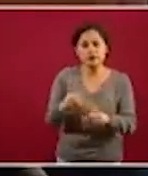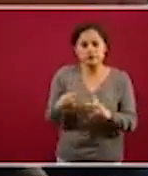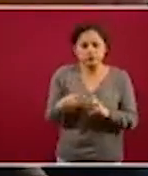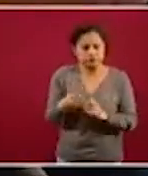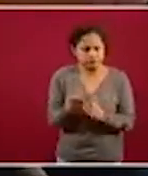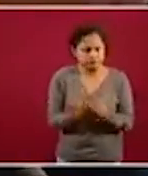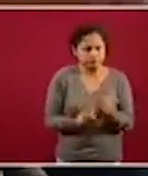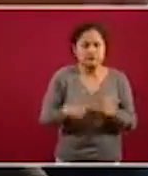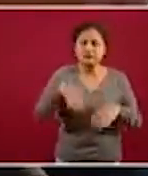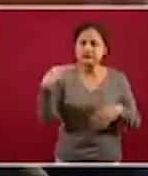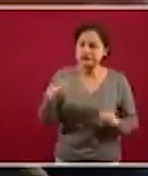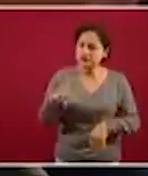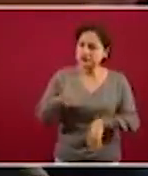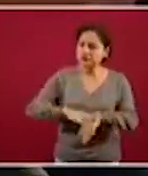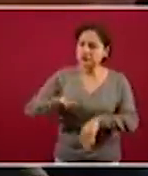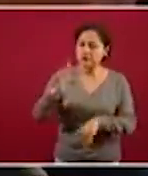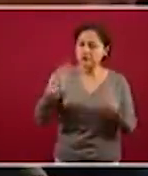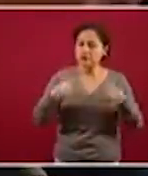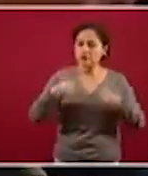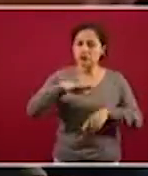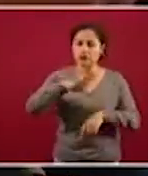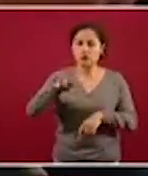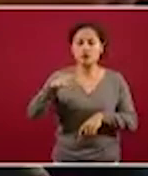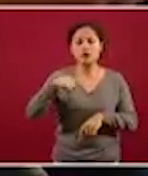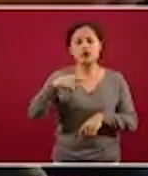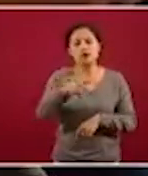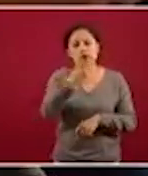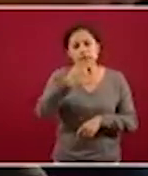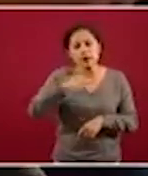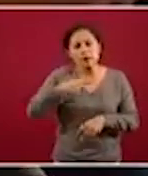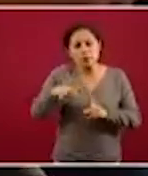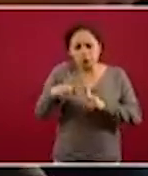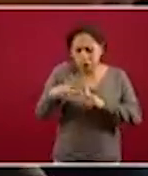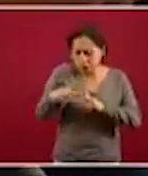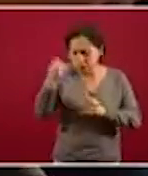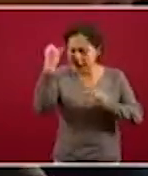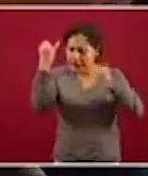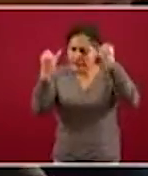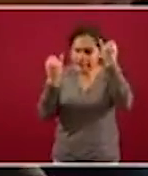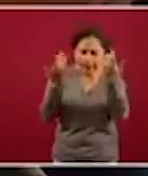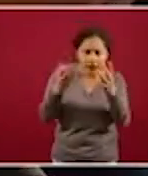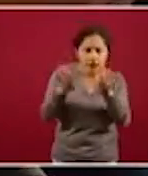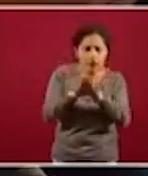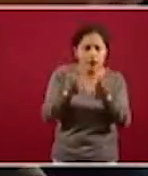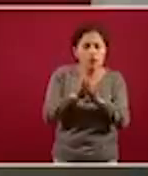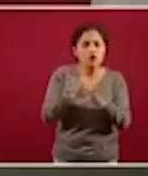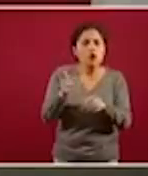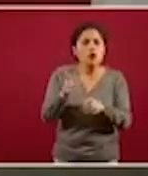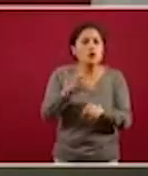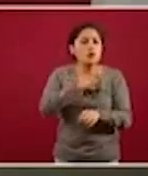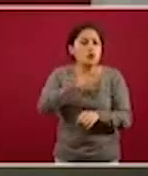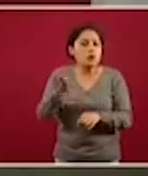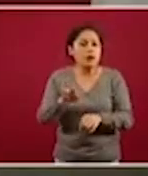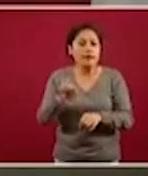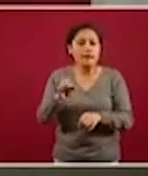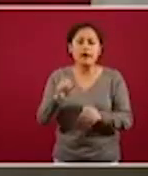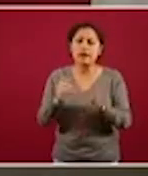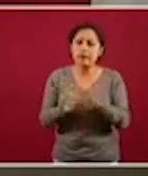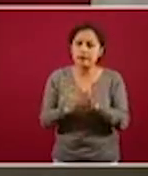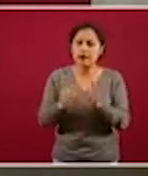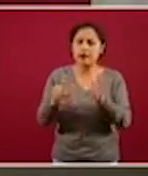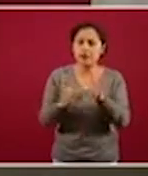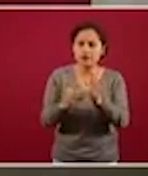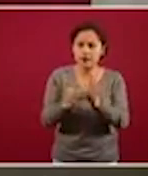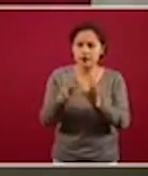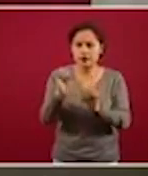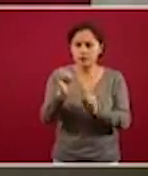estimado de cuántos fallecimientos habrá? ¿Decenas, miles o millones? Digo, para tranquilizar a la gente, por favor. Con mucho gusto. Lo hemos explicado que con